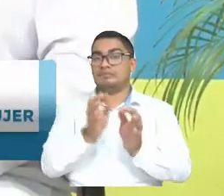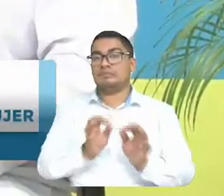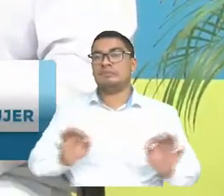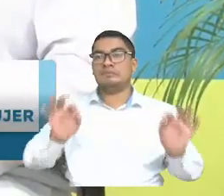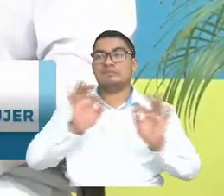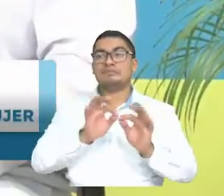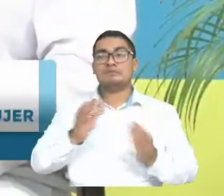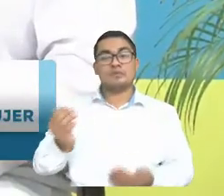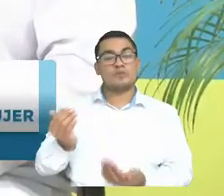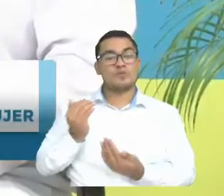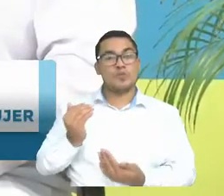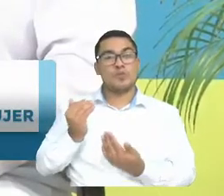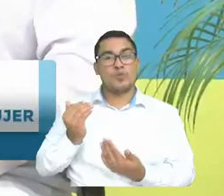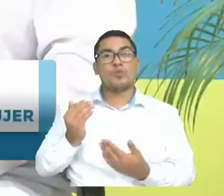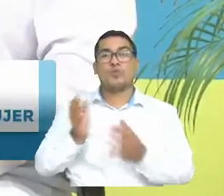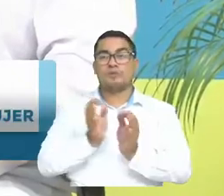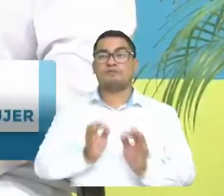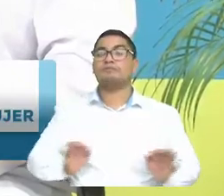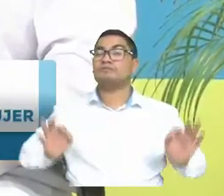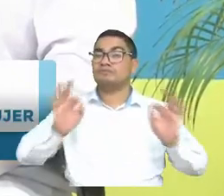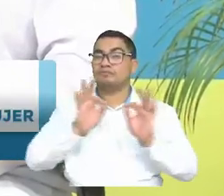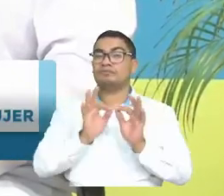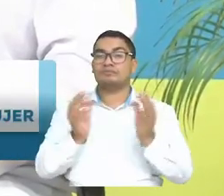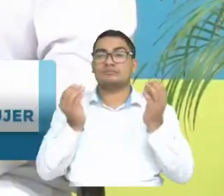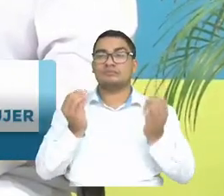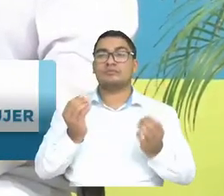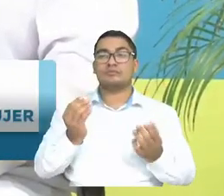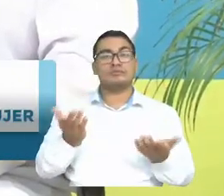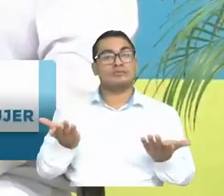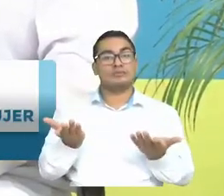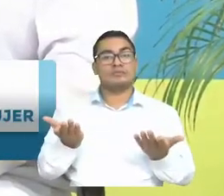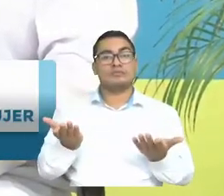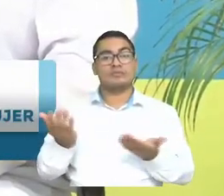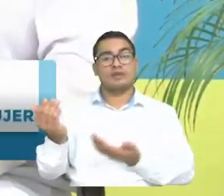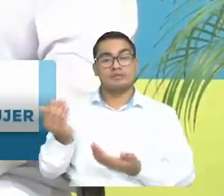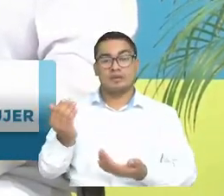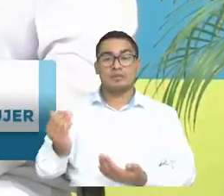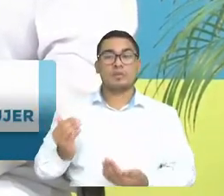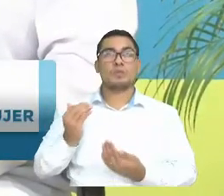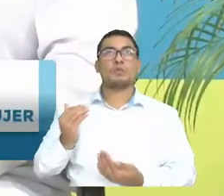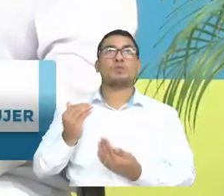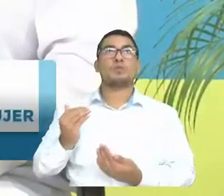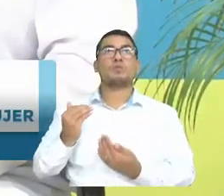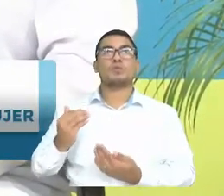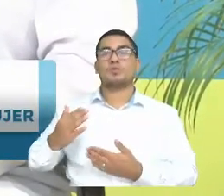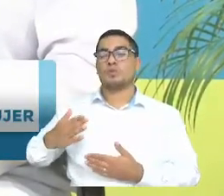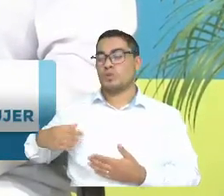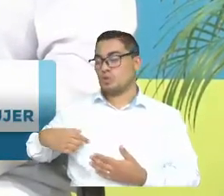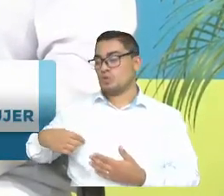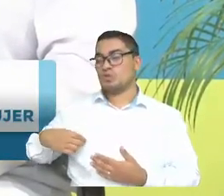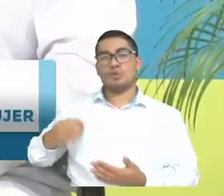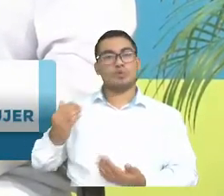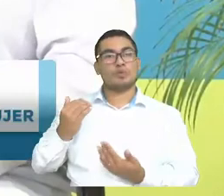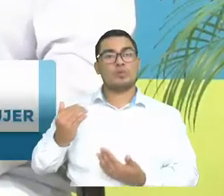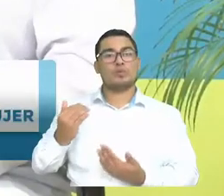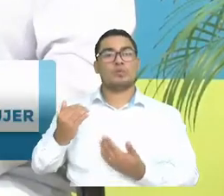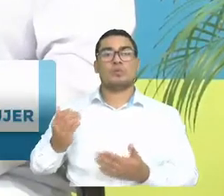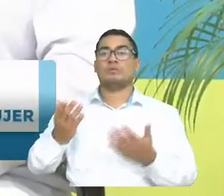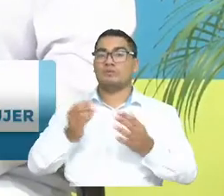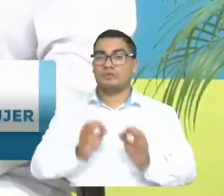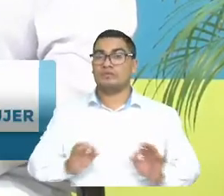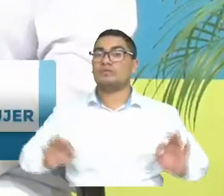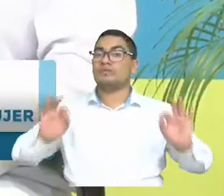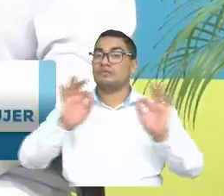Primordialmente la lactancia materna. Uh-huh. Eso es muy importante. En los bebés, la lactancia materna, ¿verdad?